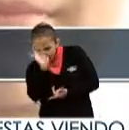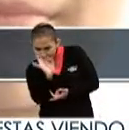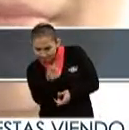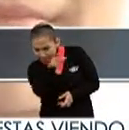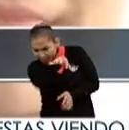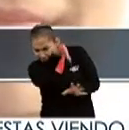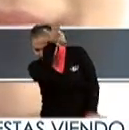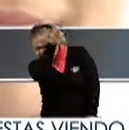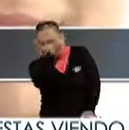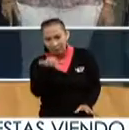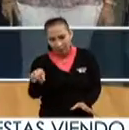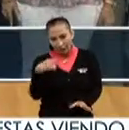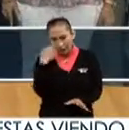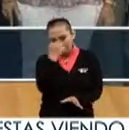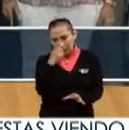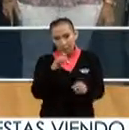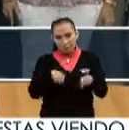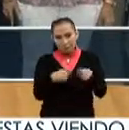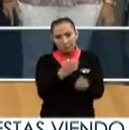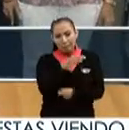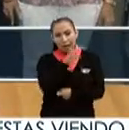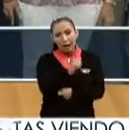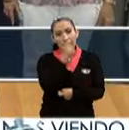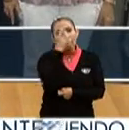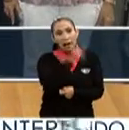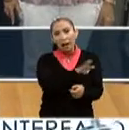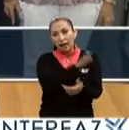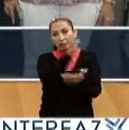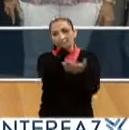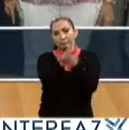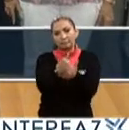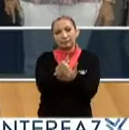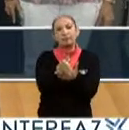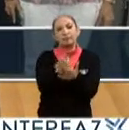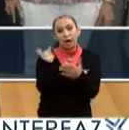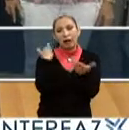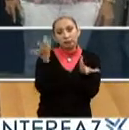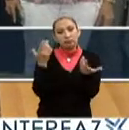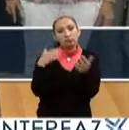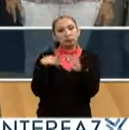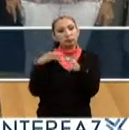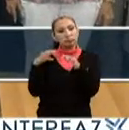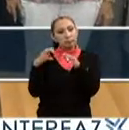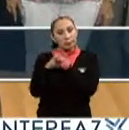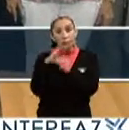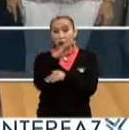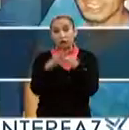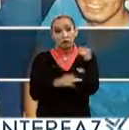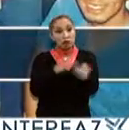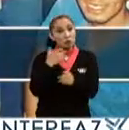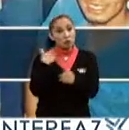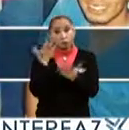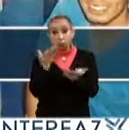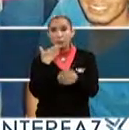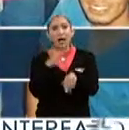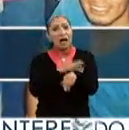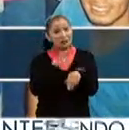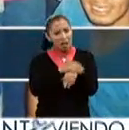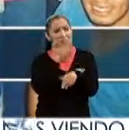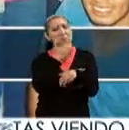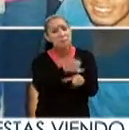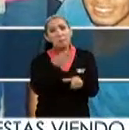el comité que nos dio la beca, para poder desempatar, porque todos teníamos un muy buen